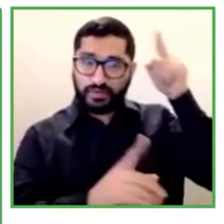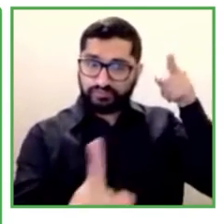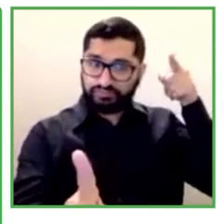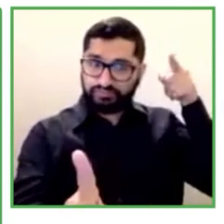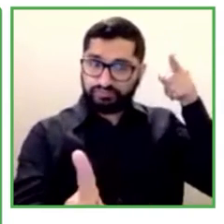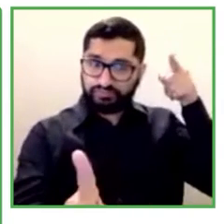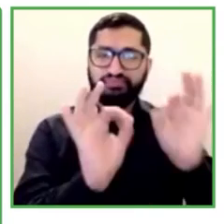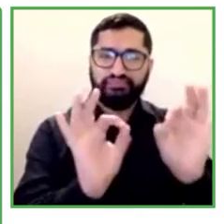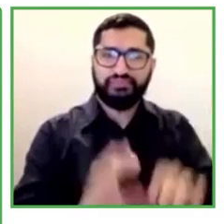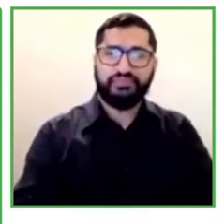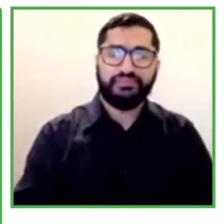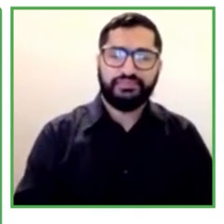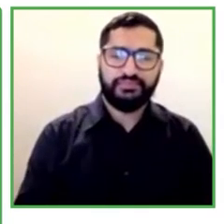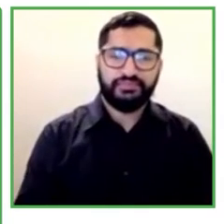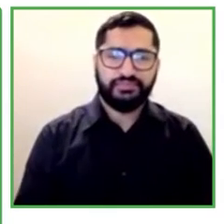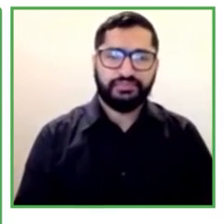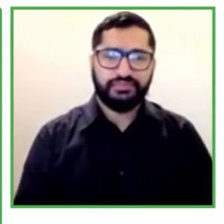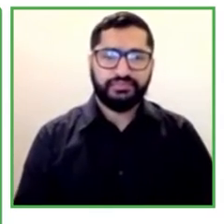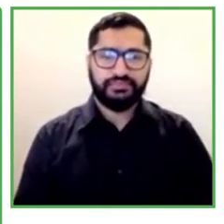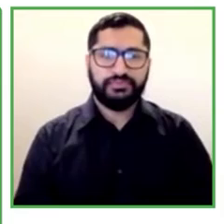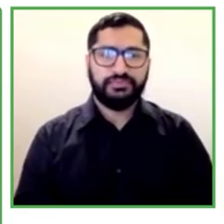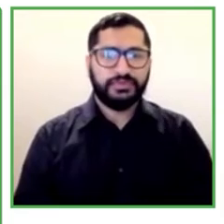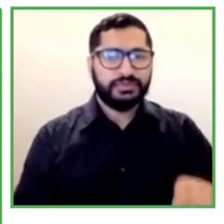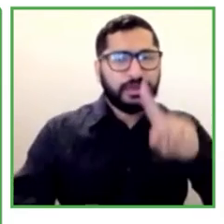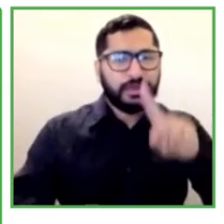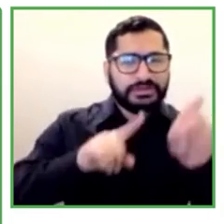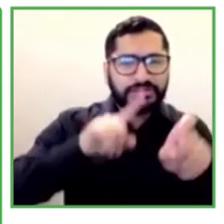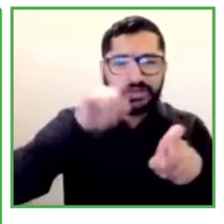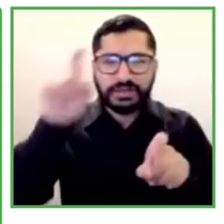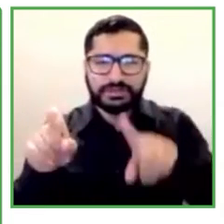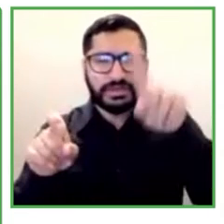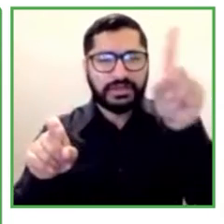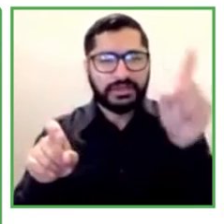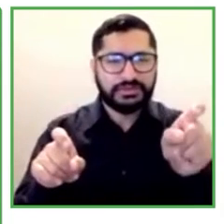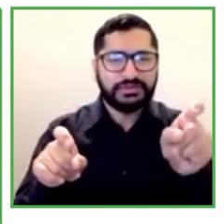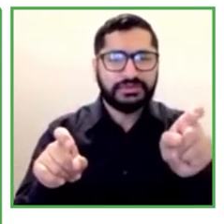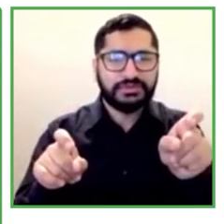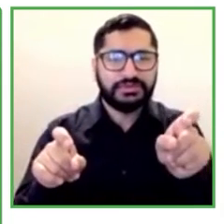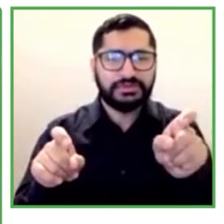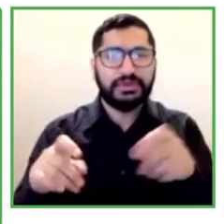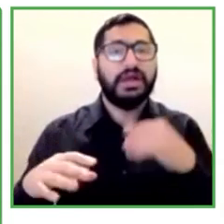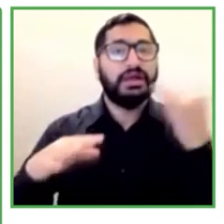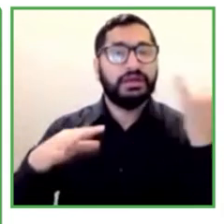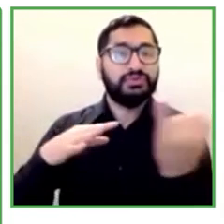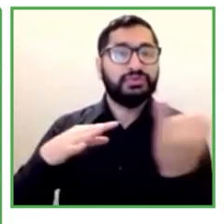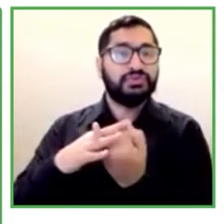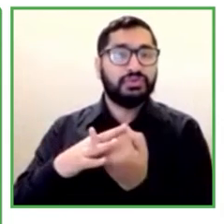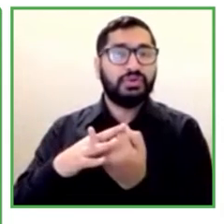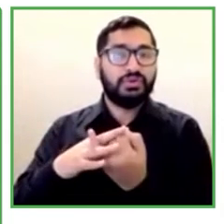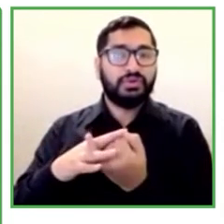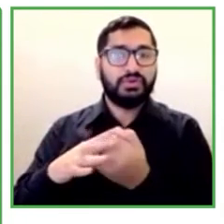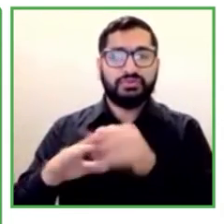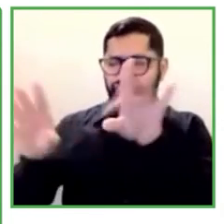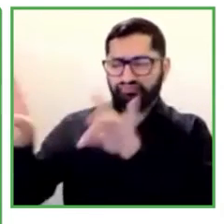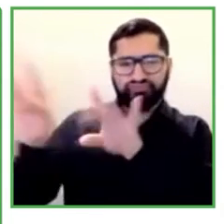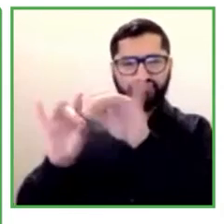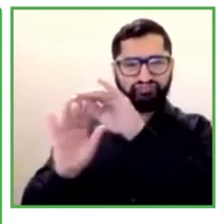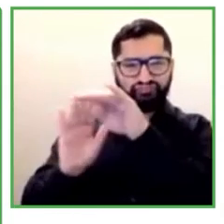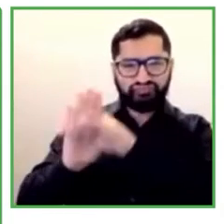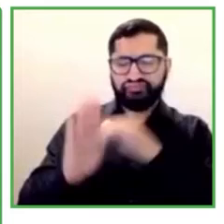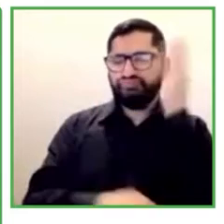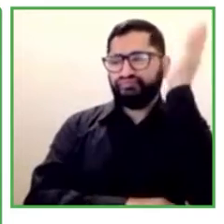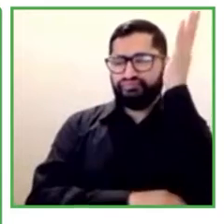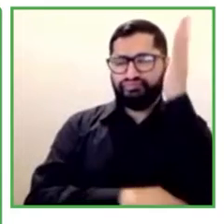Su consultora incluye el reclutamiento, capacitaciones de acceso al lugar de